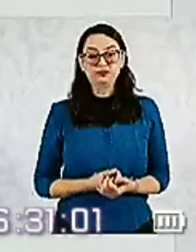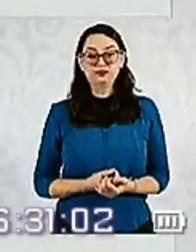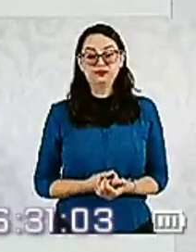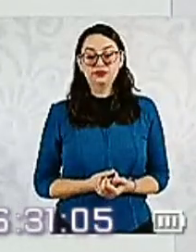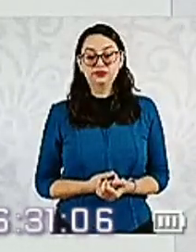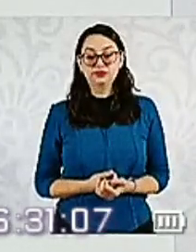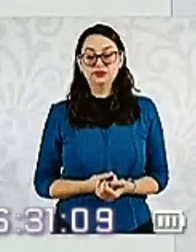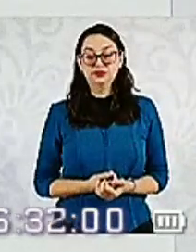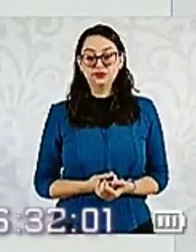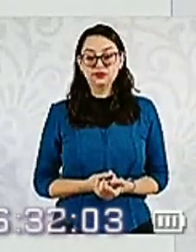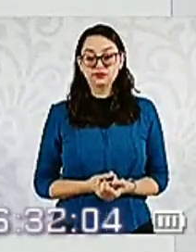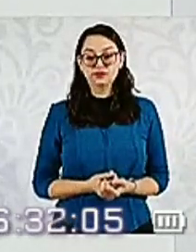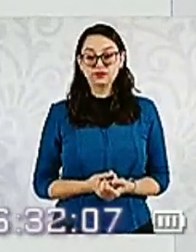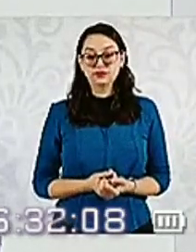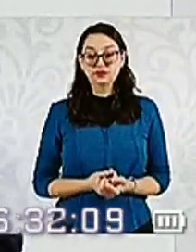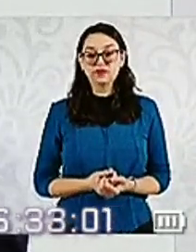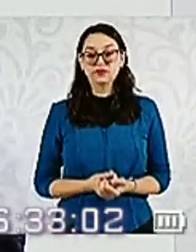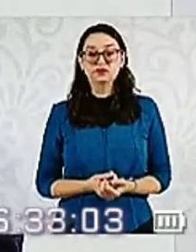favor.